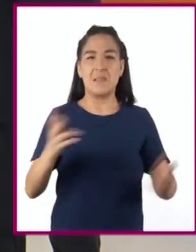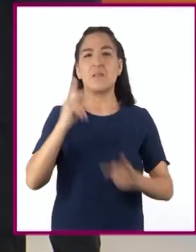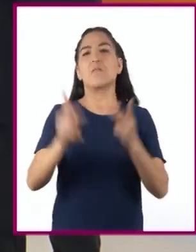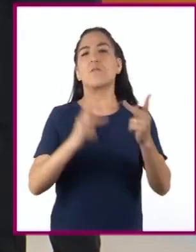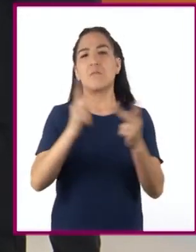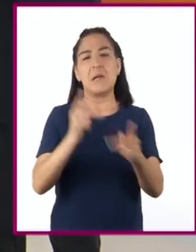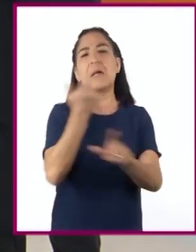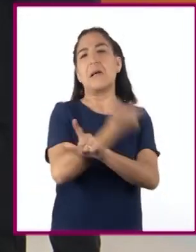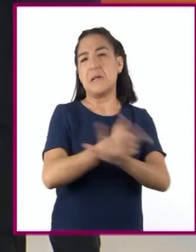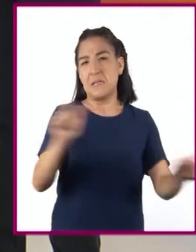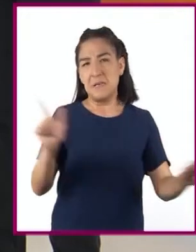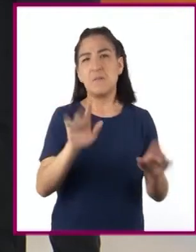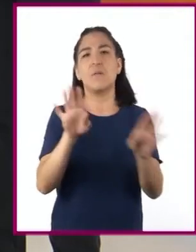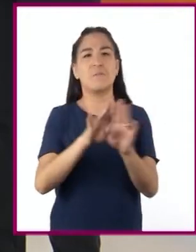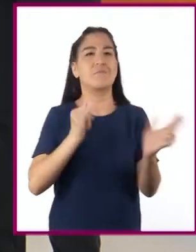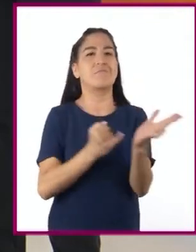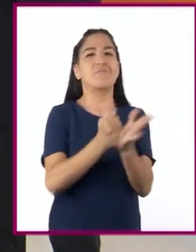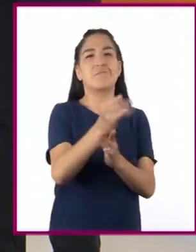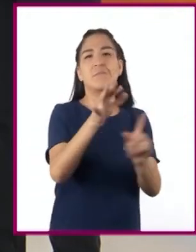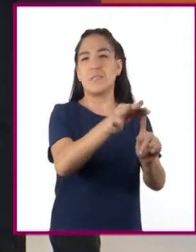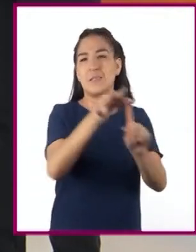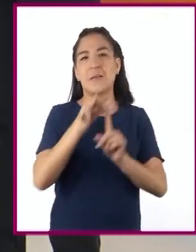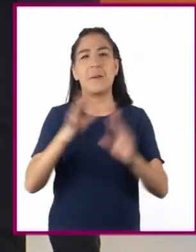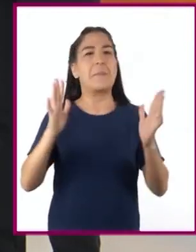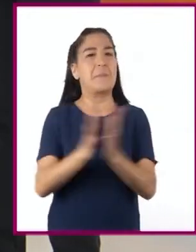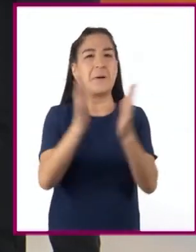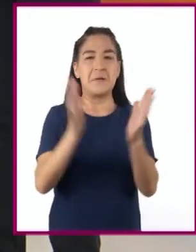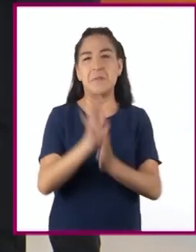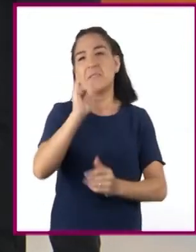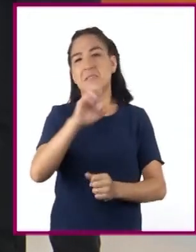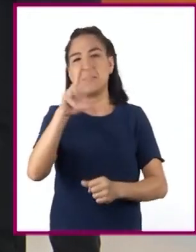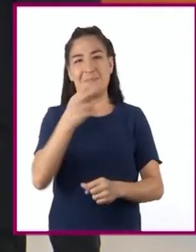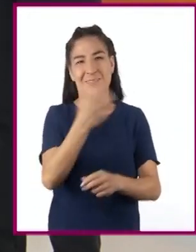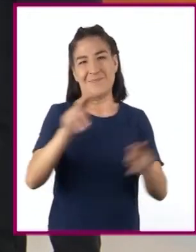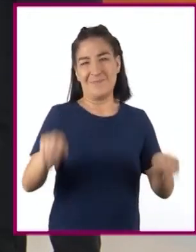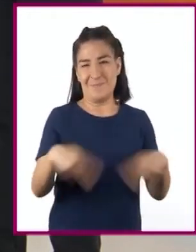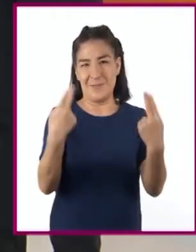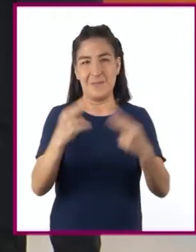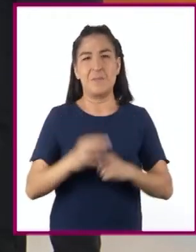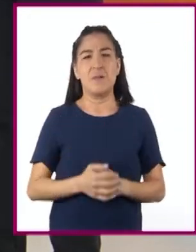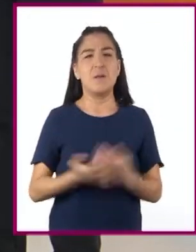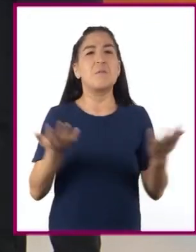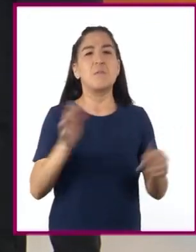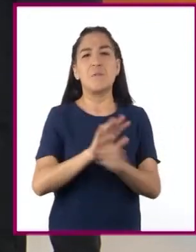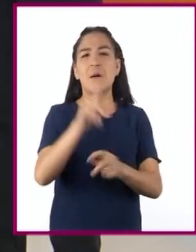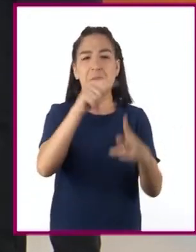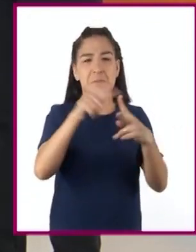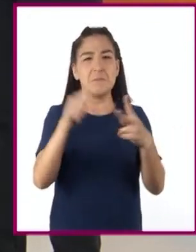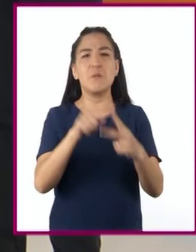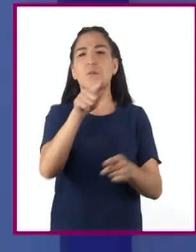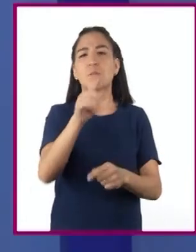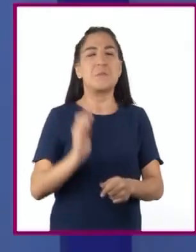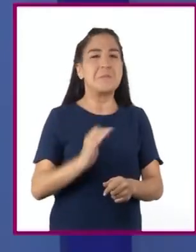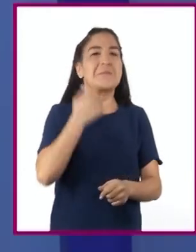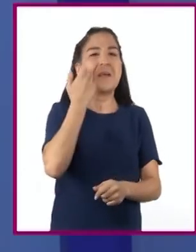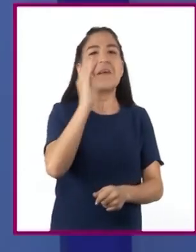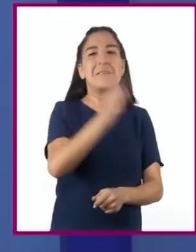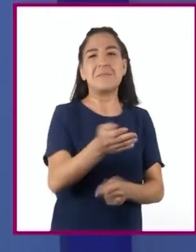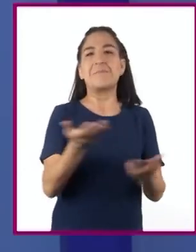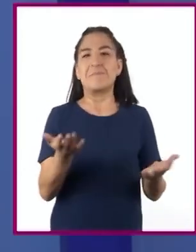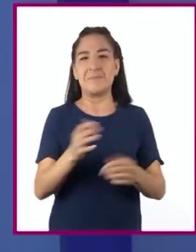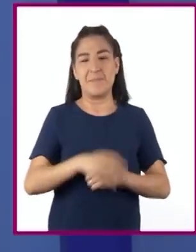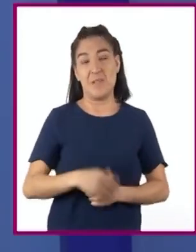libres por haber tomado la decisión de participar o no en la broma. ¿A cuál de las 2 posturas se sumarían?